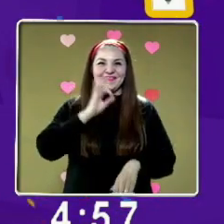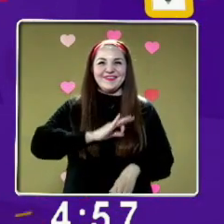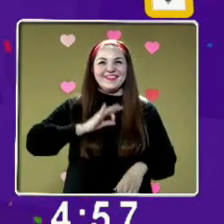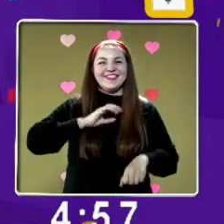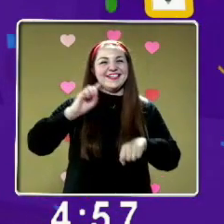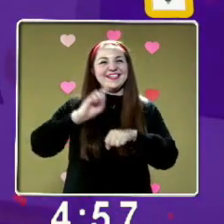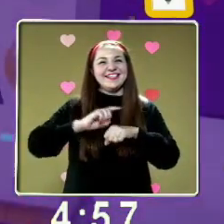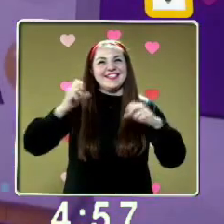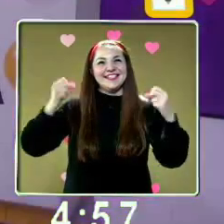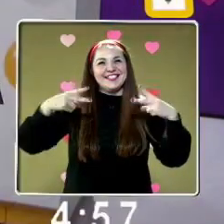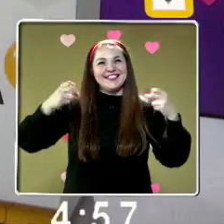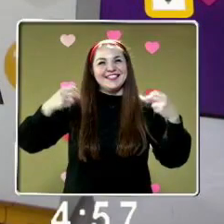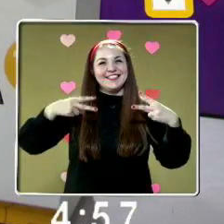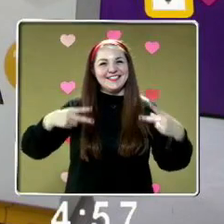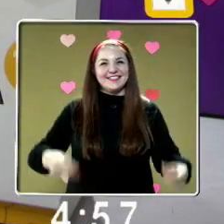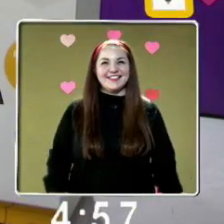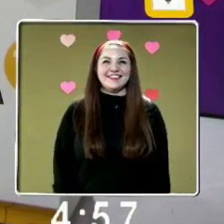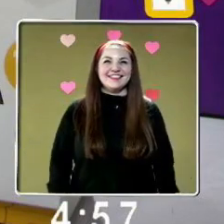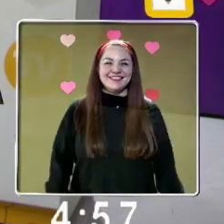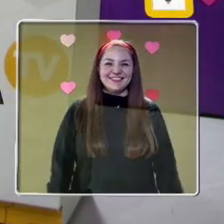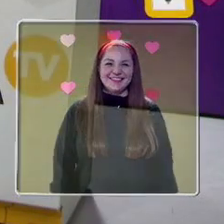¡Nos vemos!